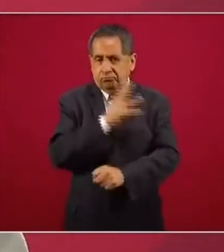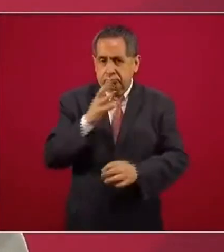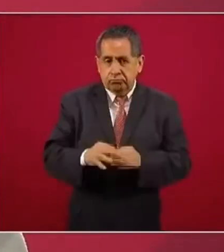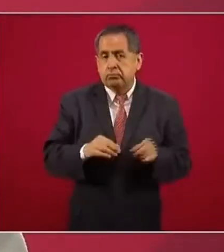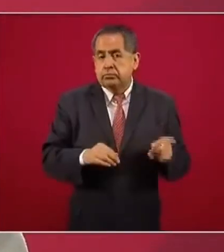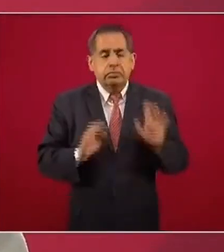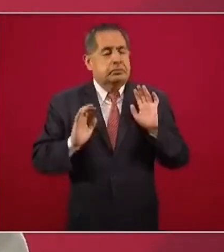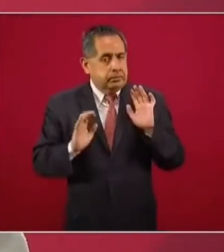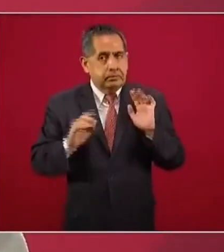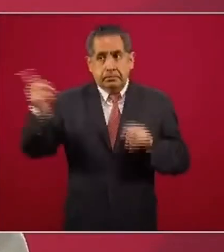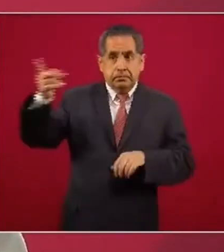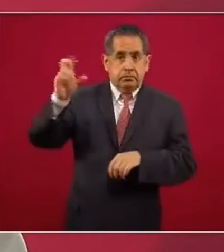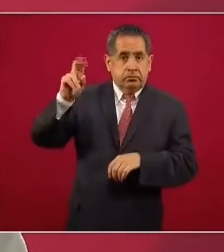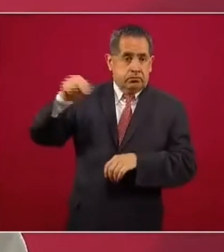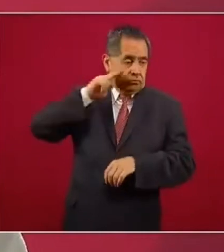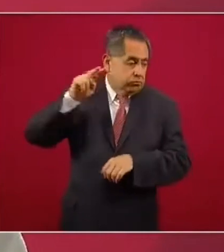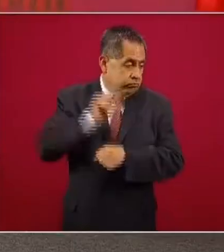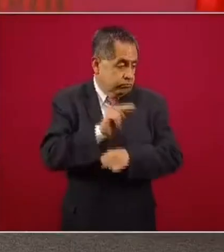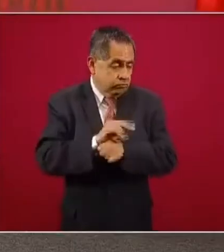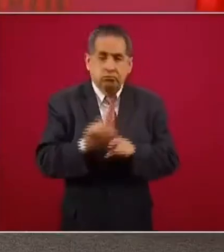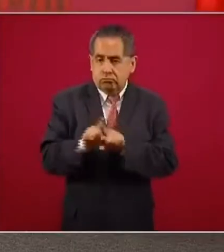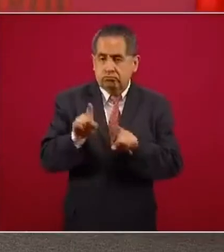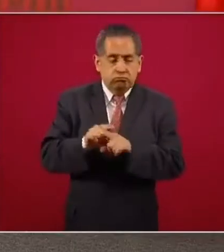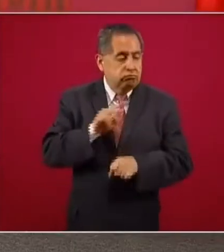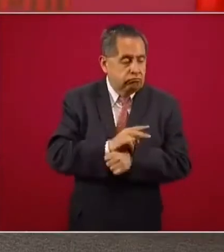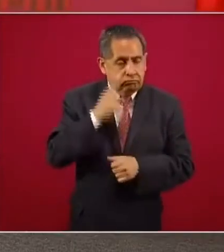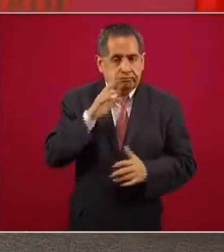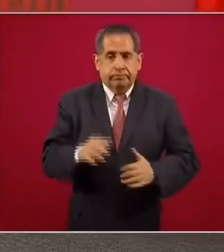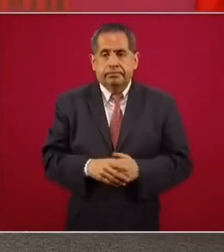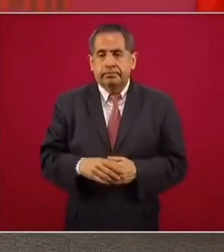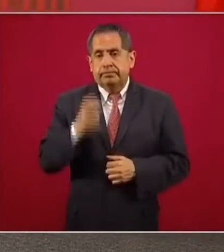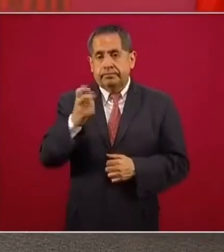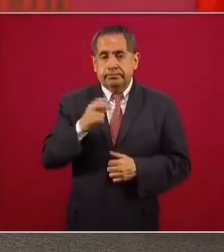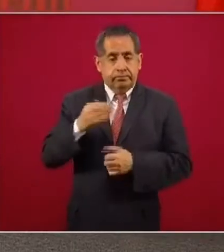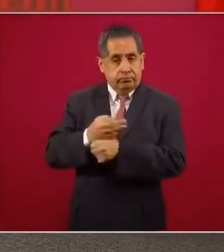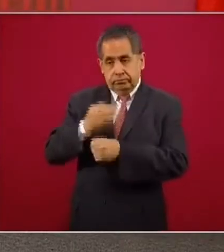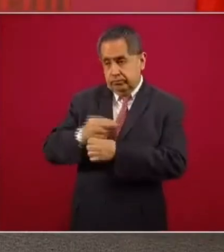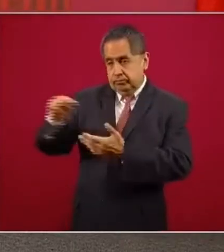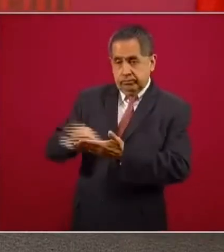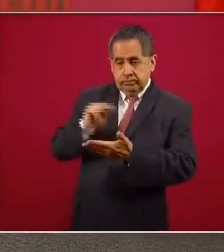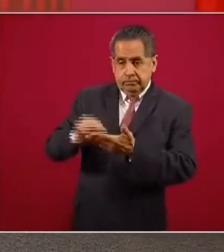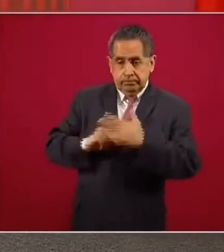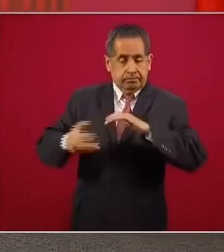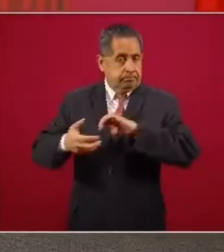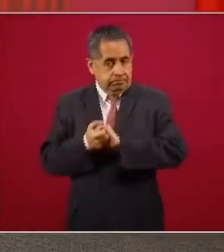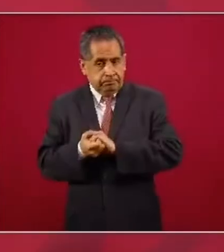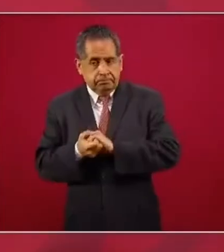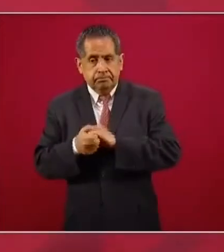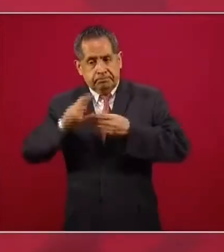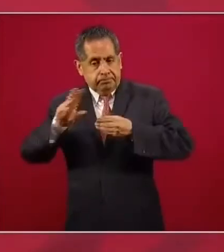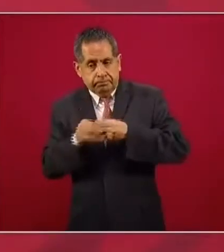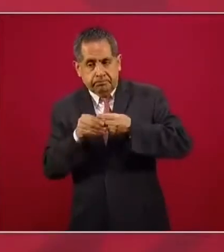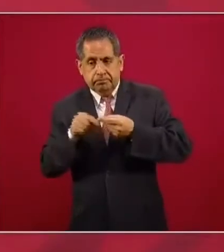exigen estos organismos y desde luego nosotros. Para ello, el convenio tiene como